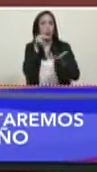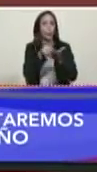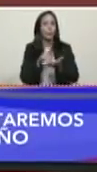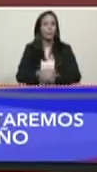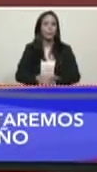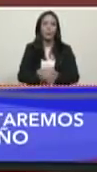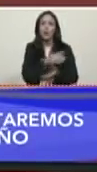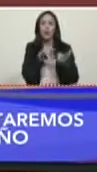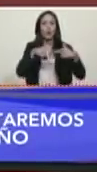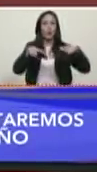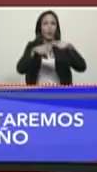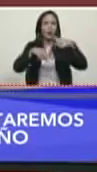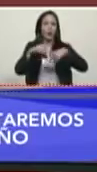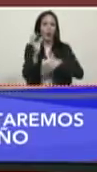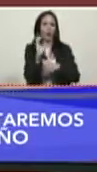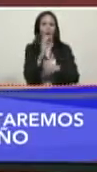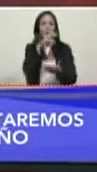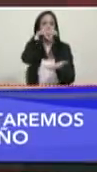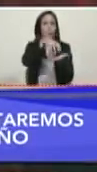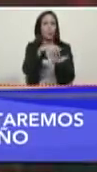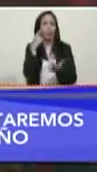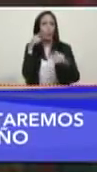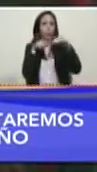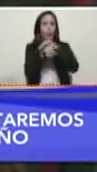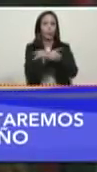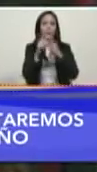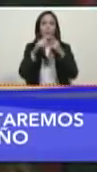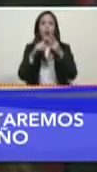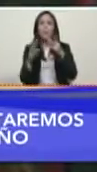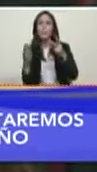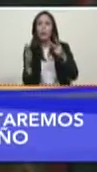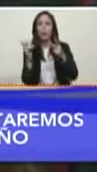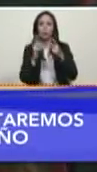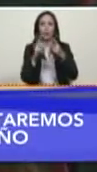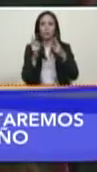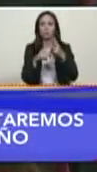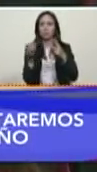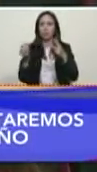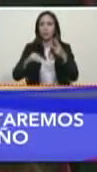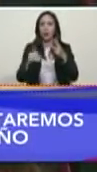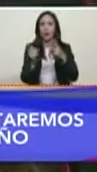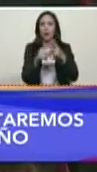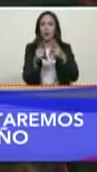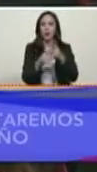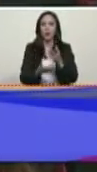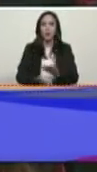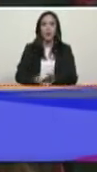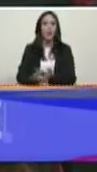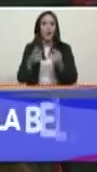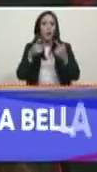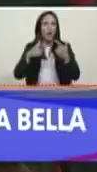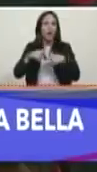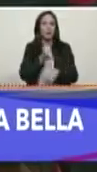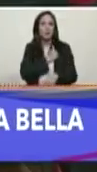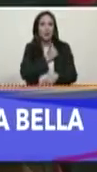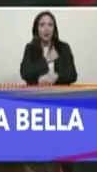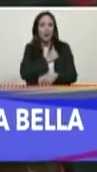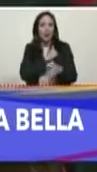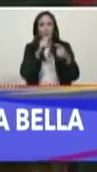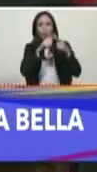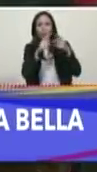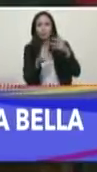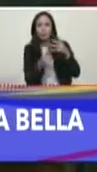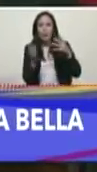municipio libertador en baruta en parte de chacao y